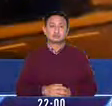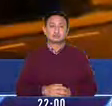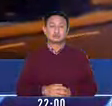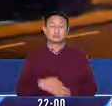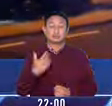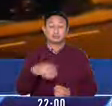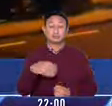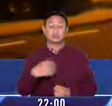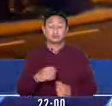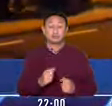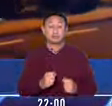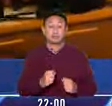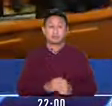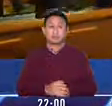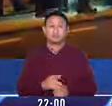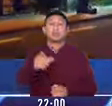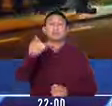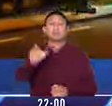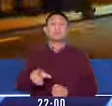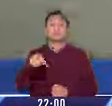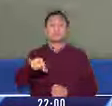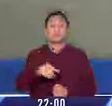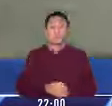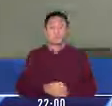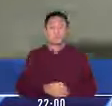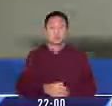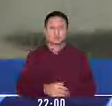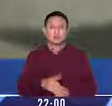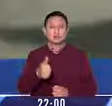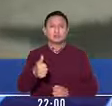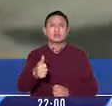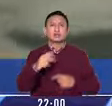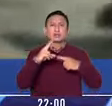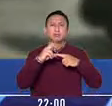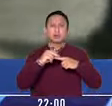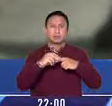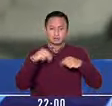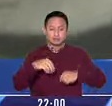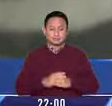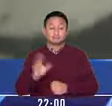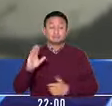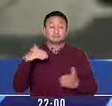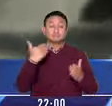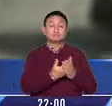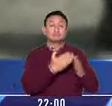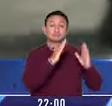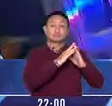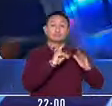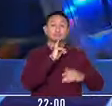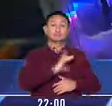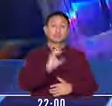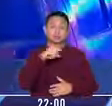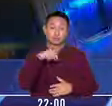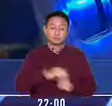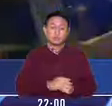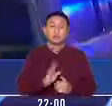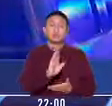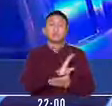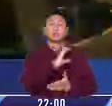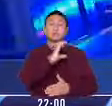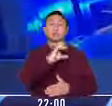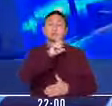Espeluznante, por decirlo menos, el sospechoso del atroz crimen fue su propio primo. El sujeto habría llegado a la casa de su tío, ubicada en el barrio